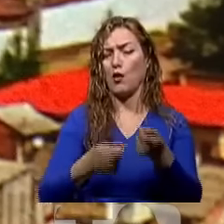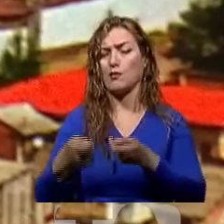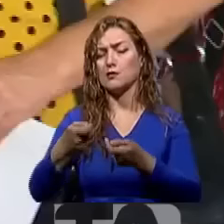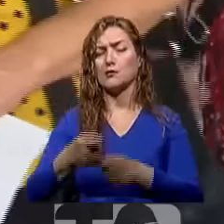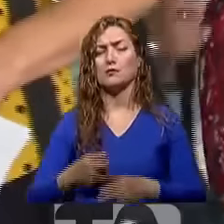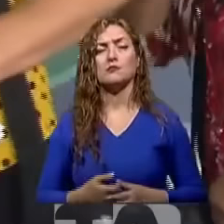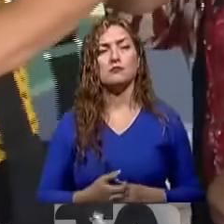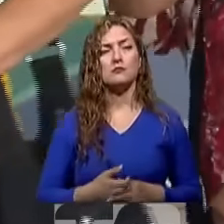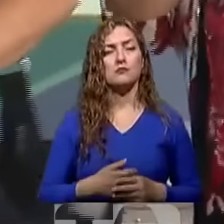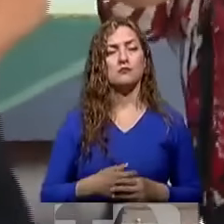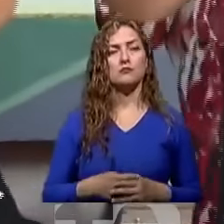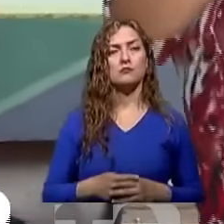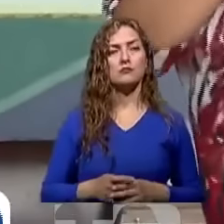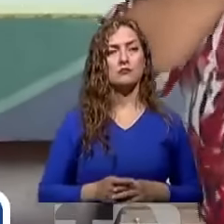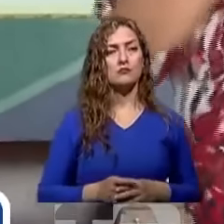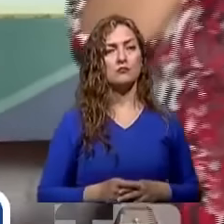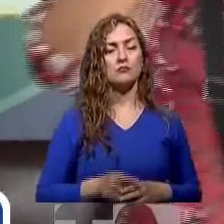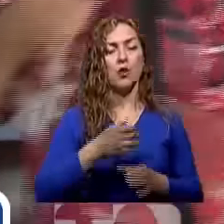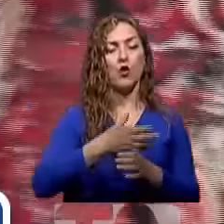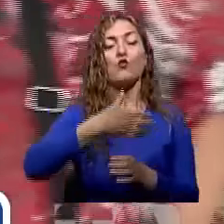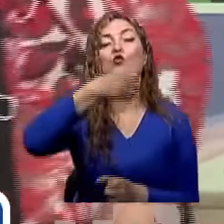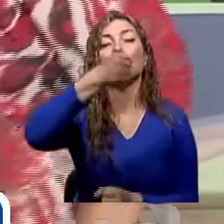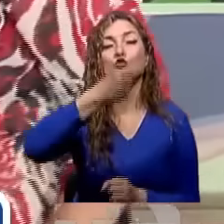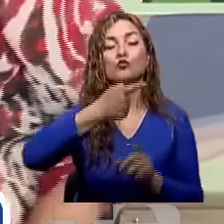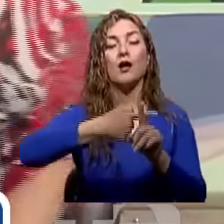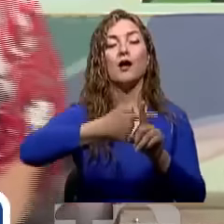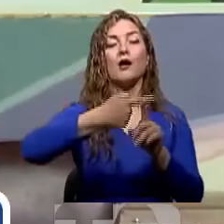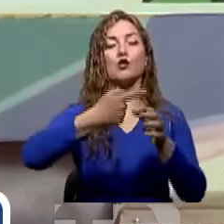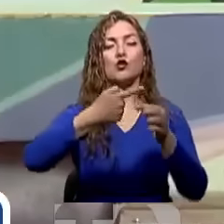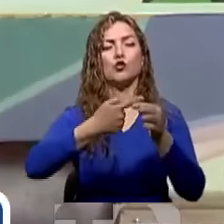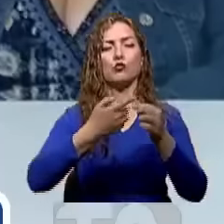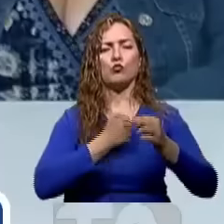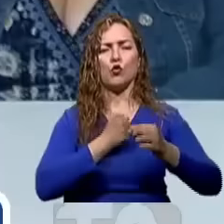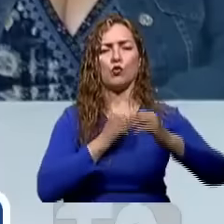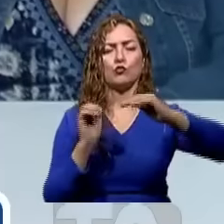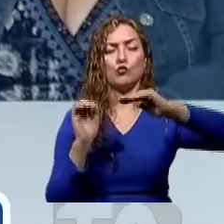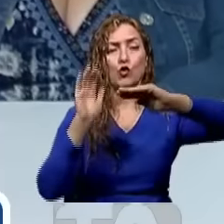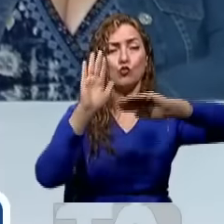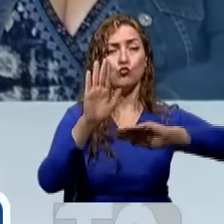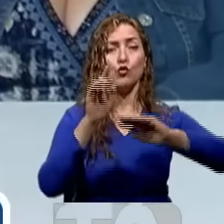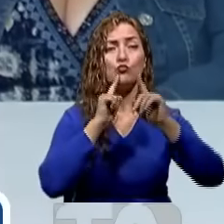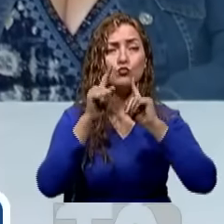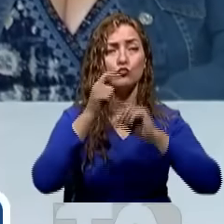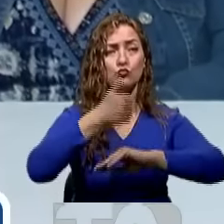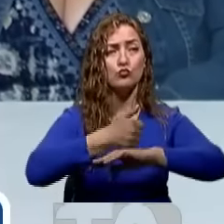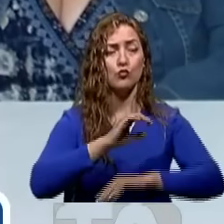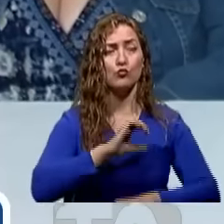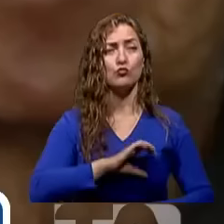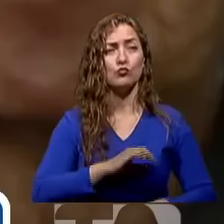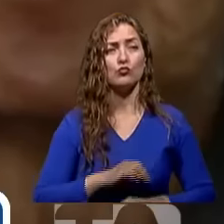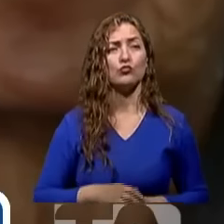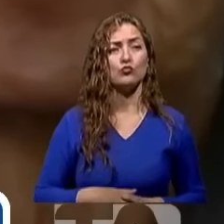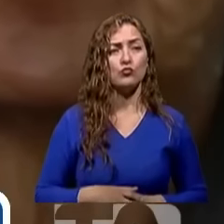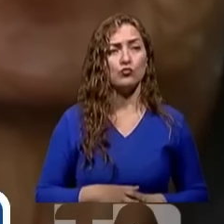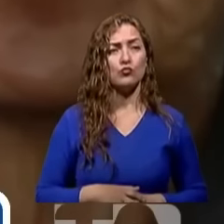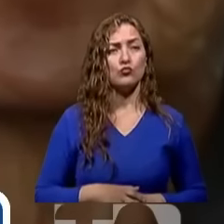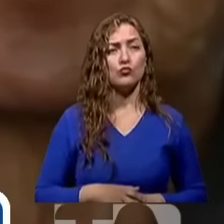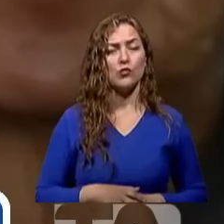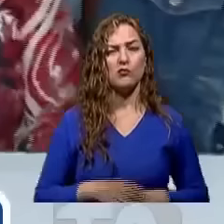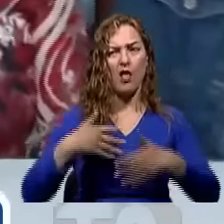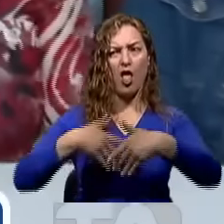comerciantes. La Federación de Mercados de Quito reafirmó su compromiso de diálogo con las autoridades municipales, rechazando